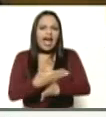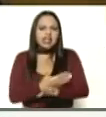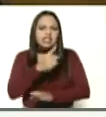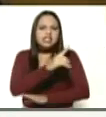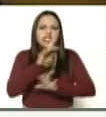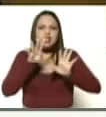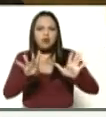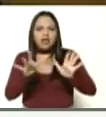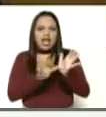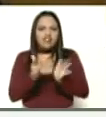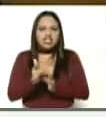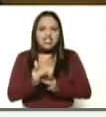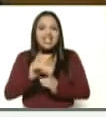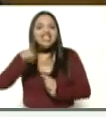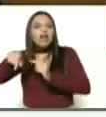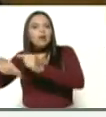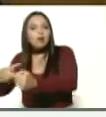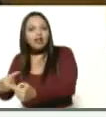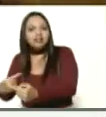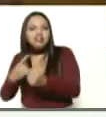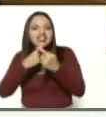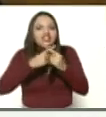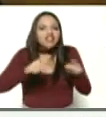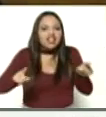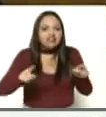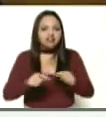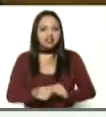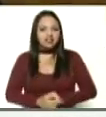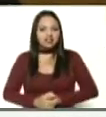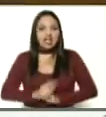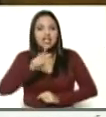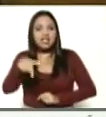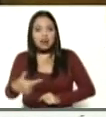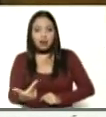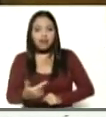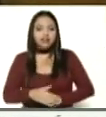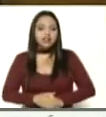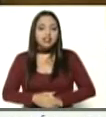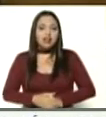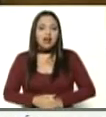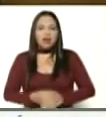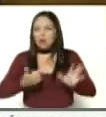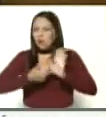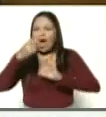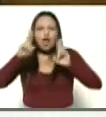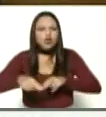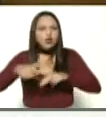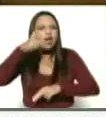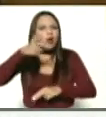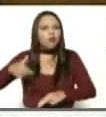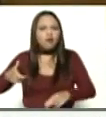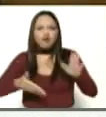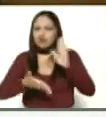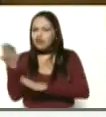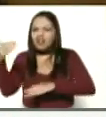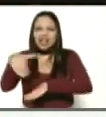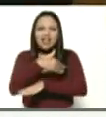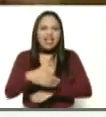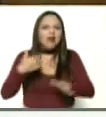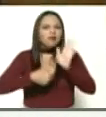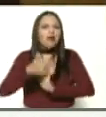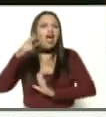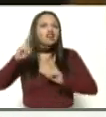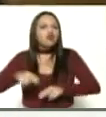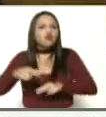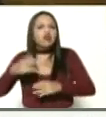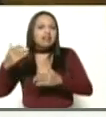y hay una después de ella. Después de lo que pasó aquí el 19 de abril, más nunca el pueblo se lo de la calle, más nunca el pueblo se ha rendido, y llegó